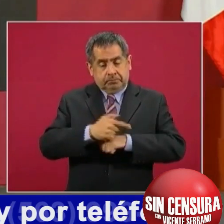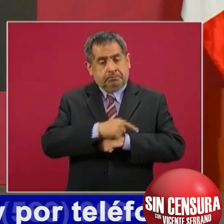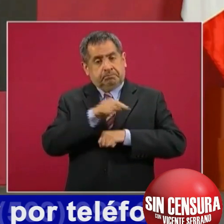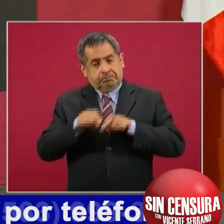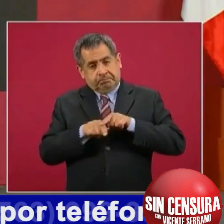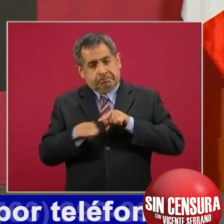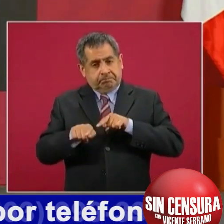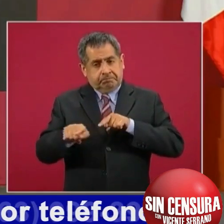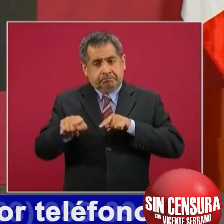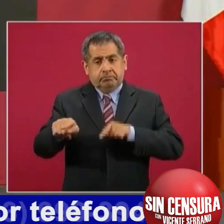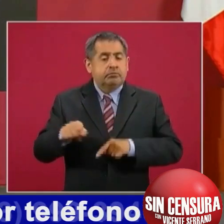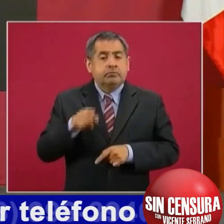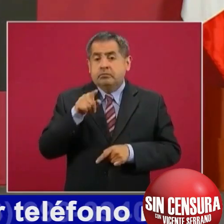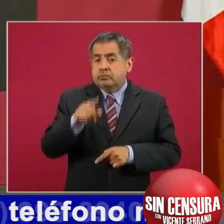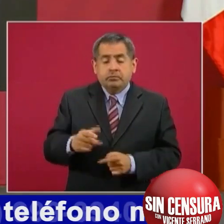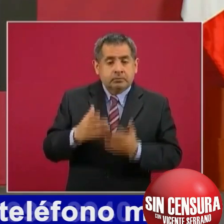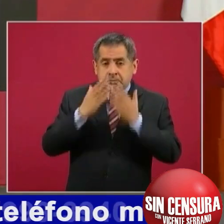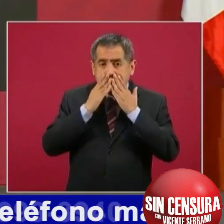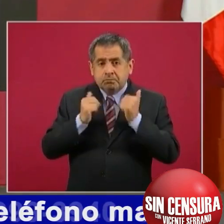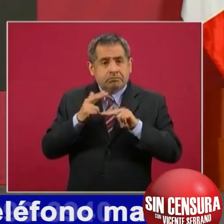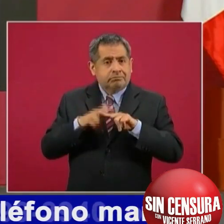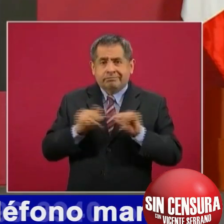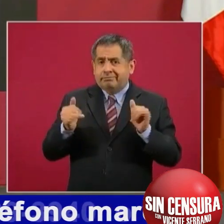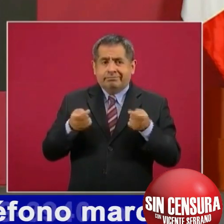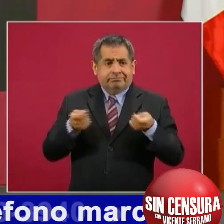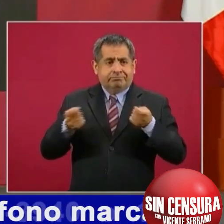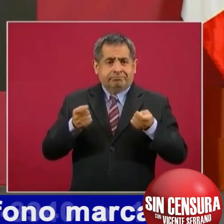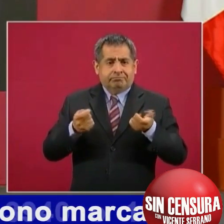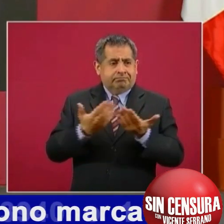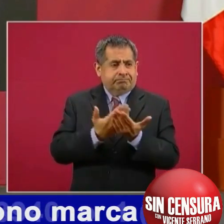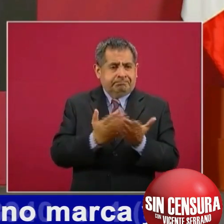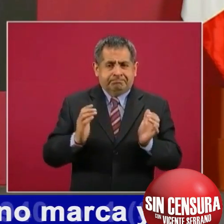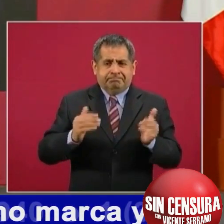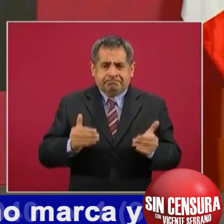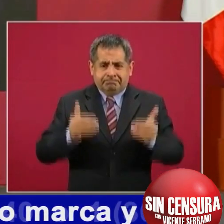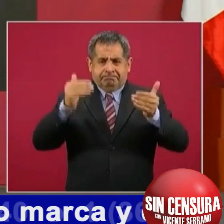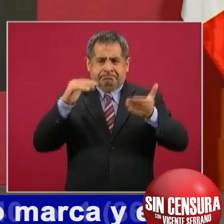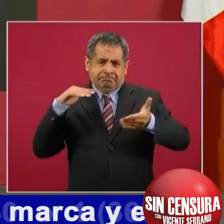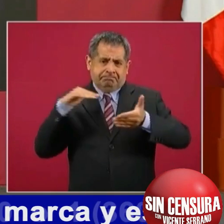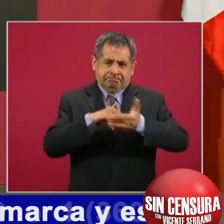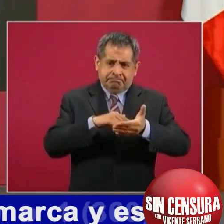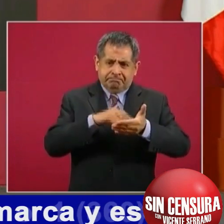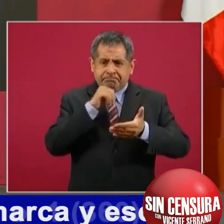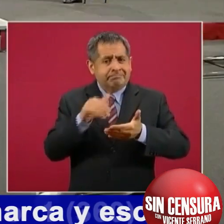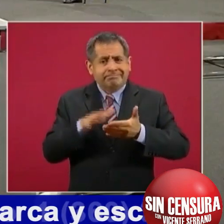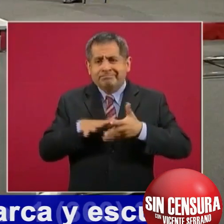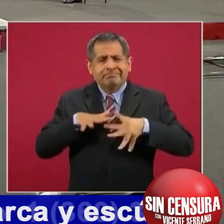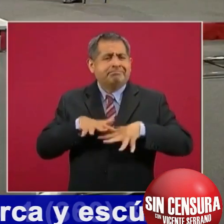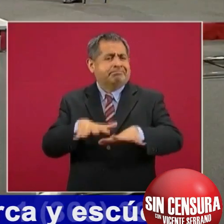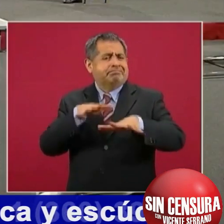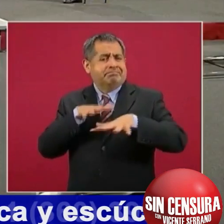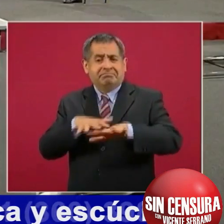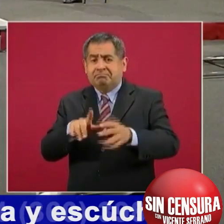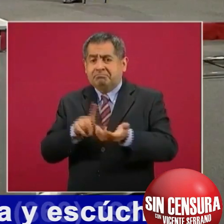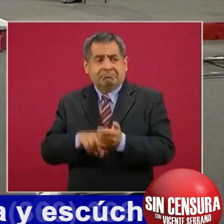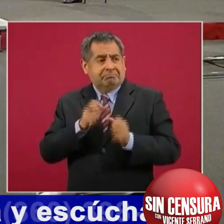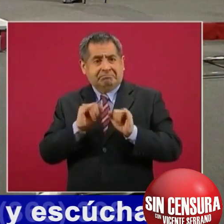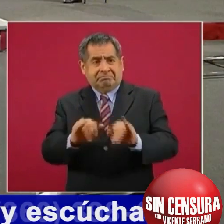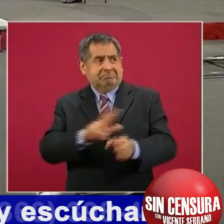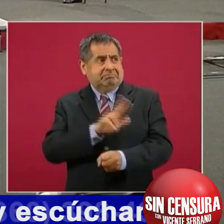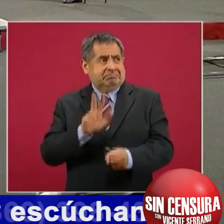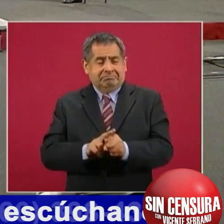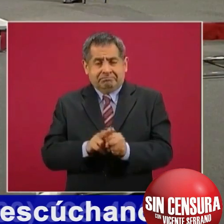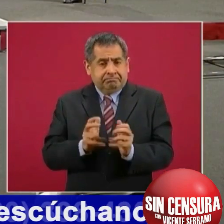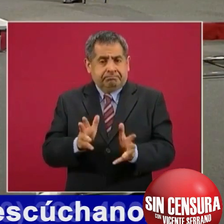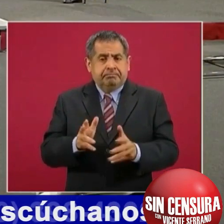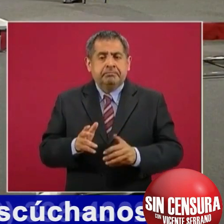No tiene ningún control, no hay presas, porque por problemas